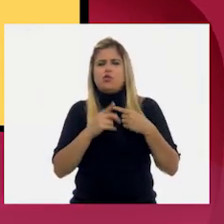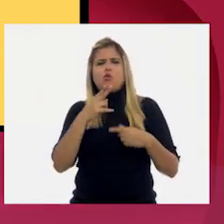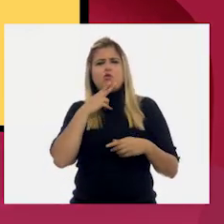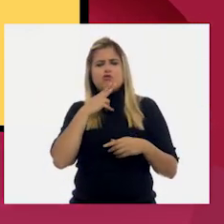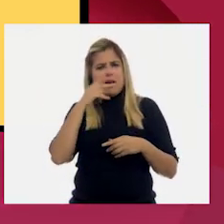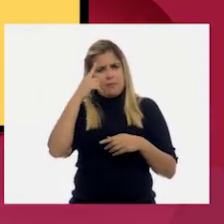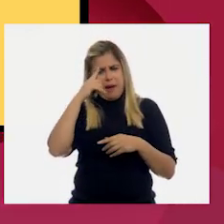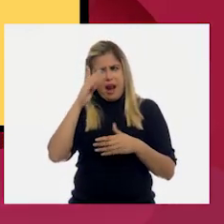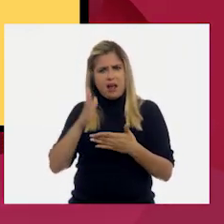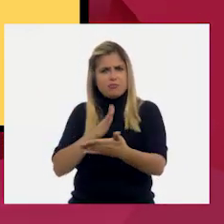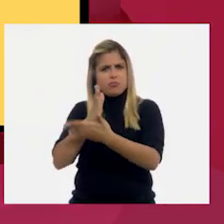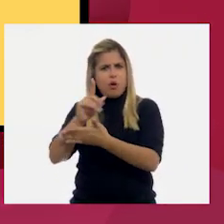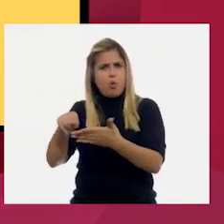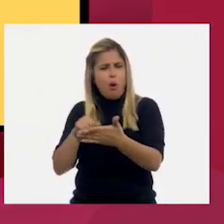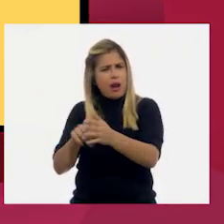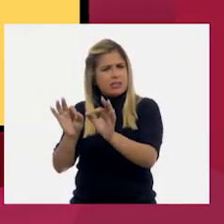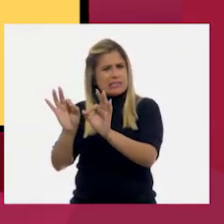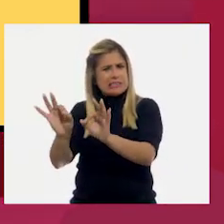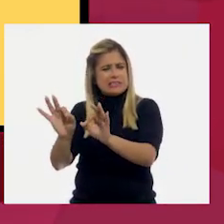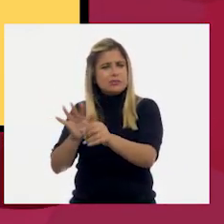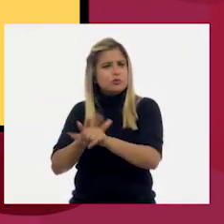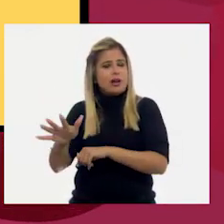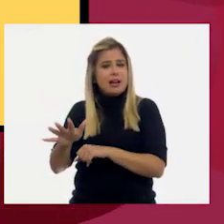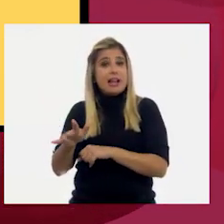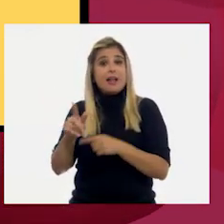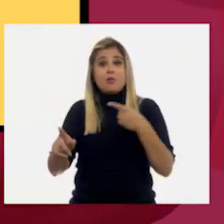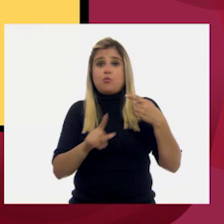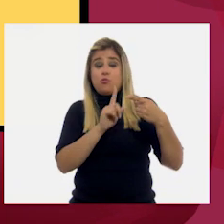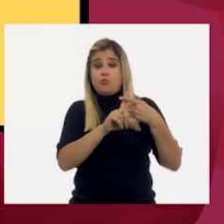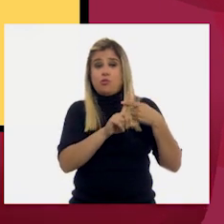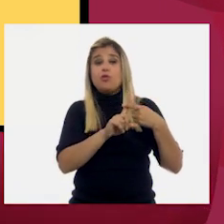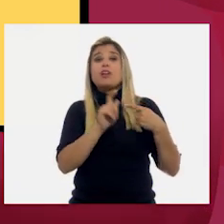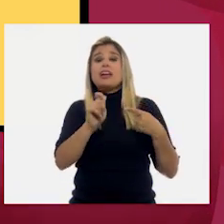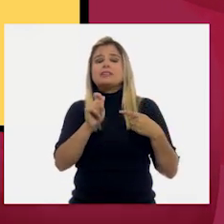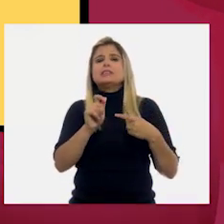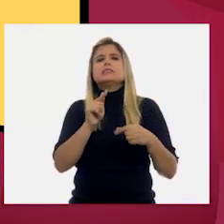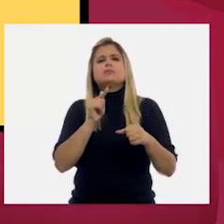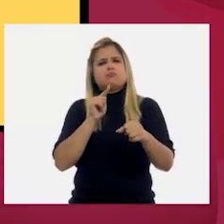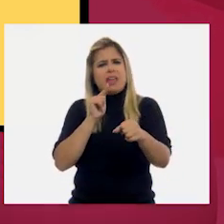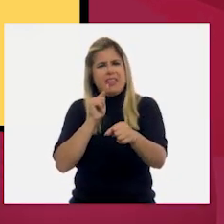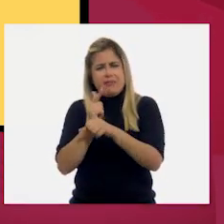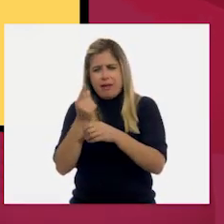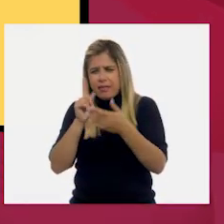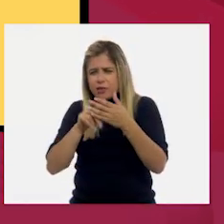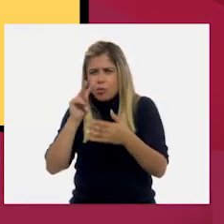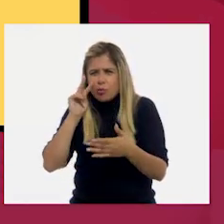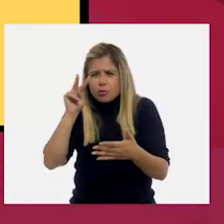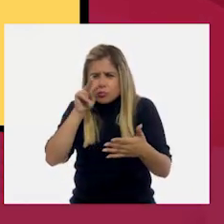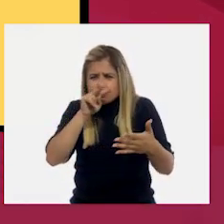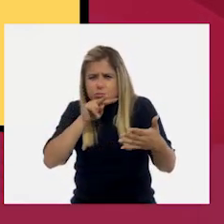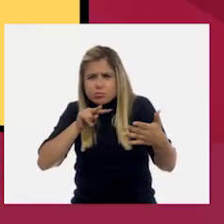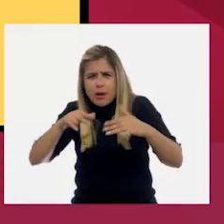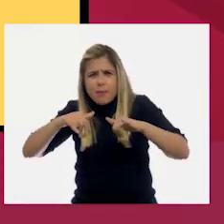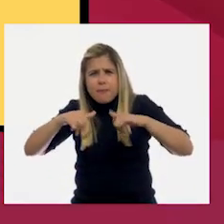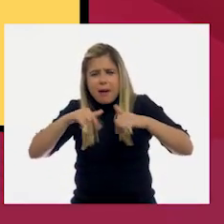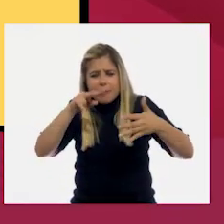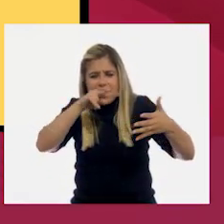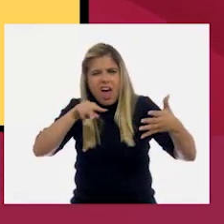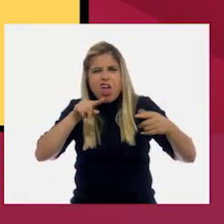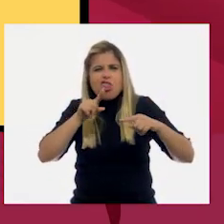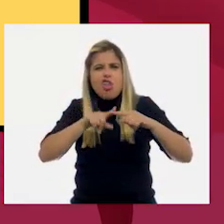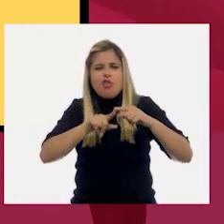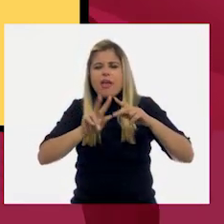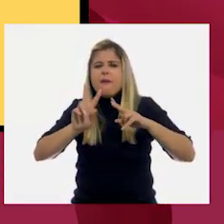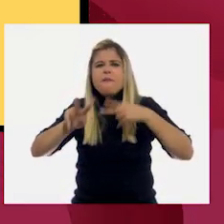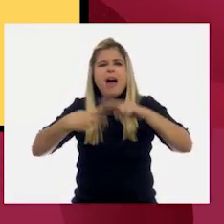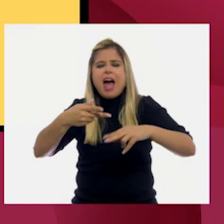para llegar a un lugar en específico? El punto número 1 es identificar en el croquis el lugar a donde queremos llegar.